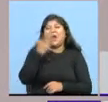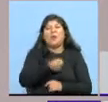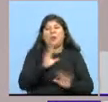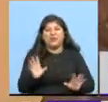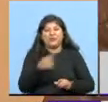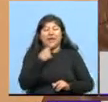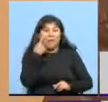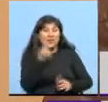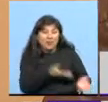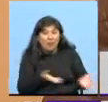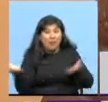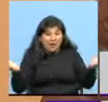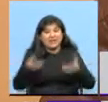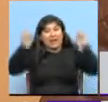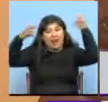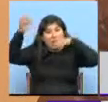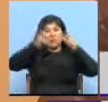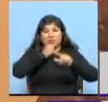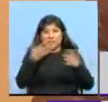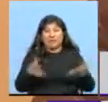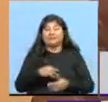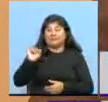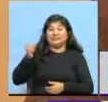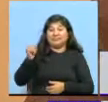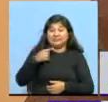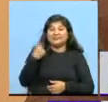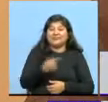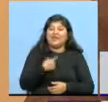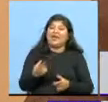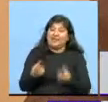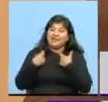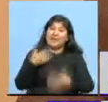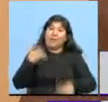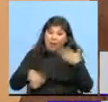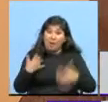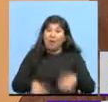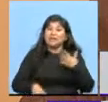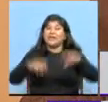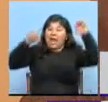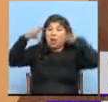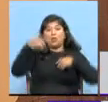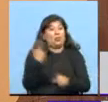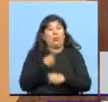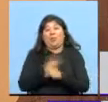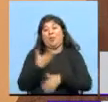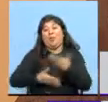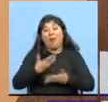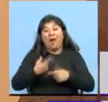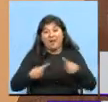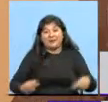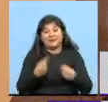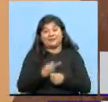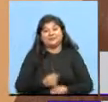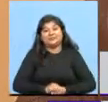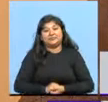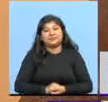sí. En el polideportivo. Sí, y necesitamos bastante la luz porque no podemos jugar si no. Uh-huh.